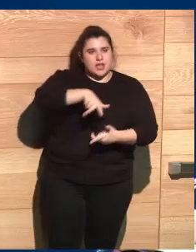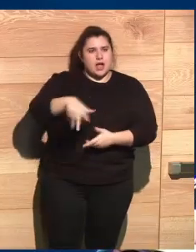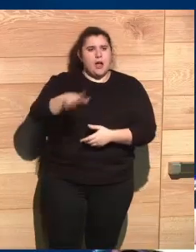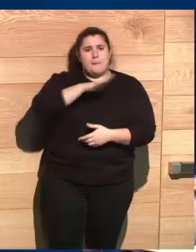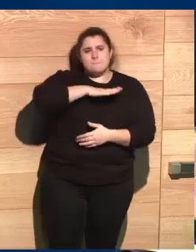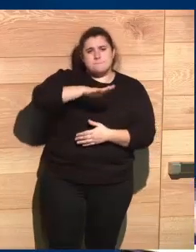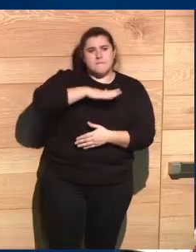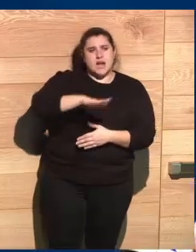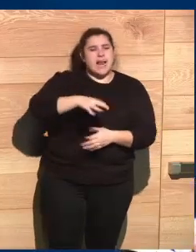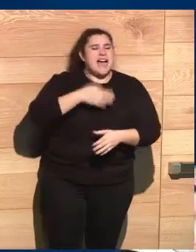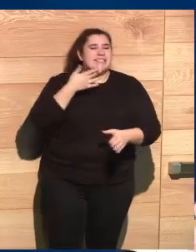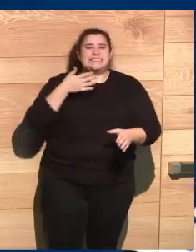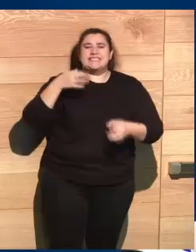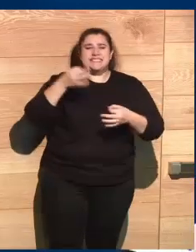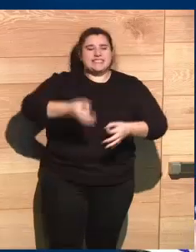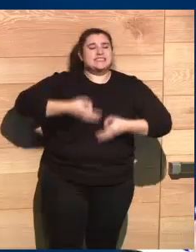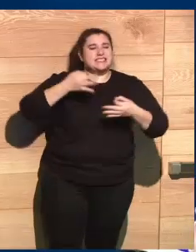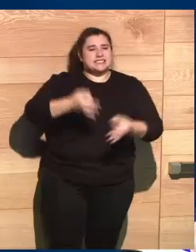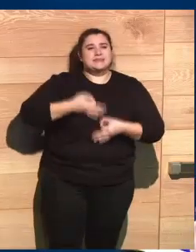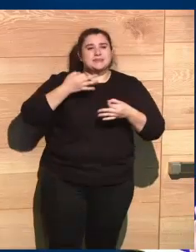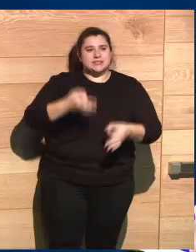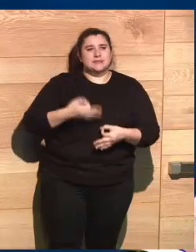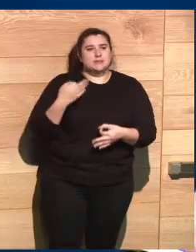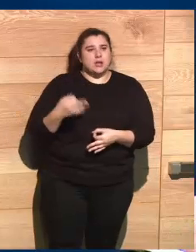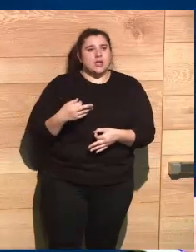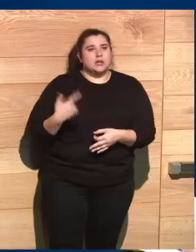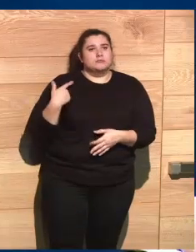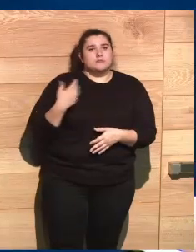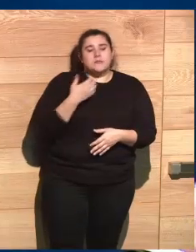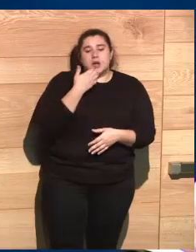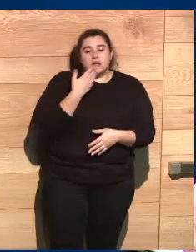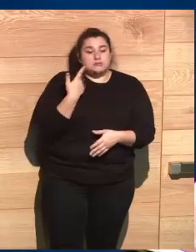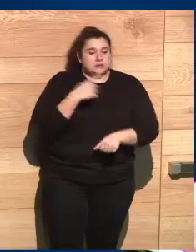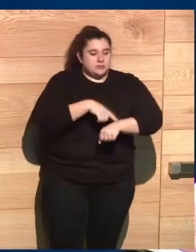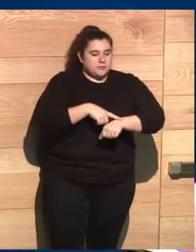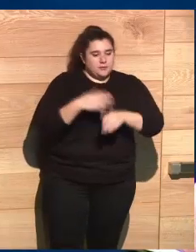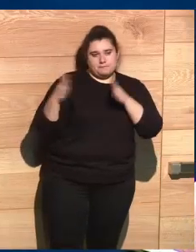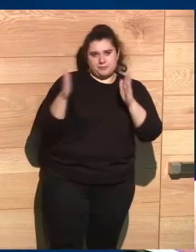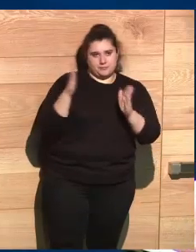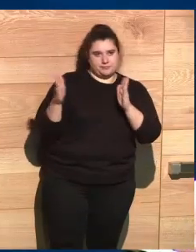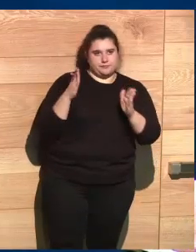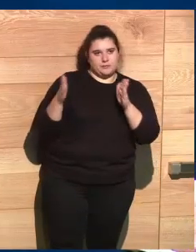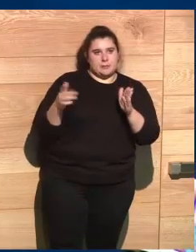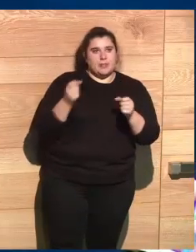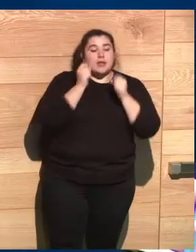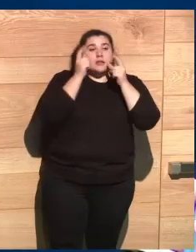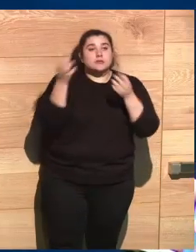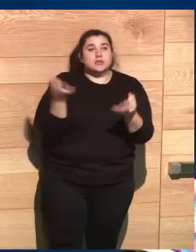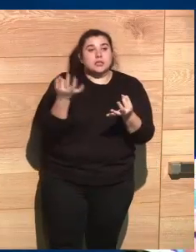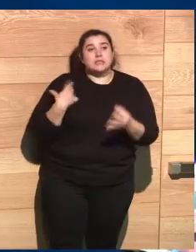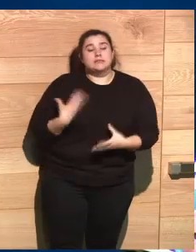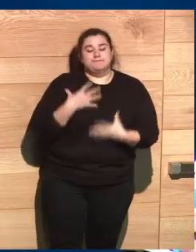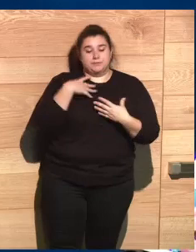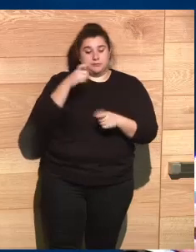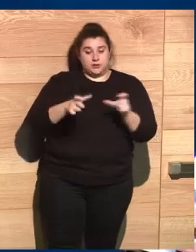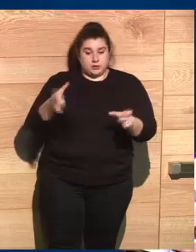leen noticias, digamos, negativas, todo el rato durante X tiempo. Y descubrieron que la gente se deprime bastante,